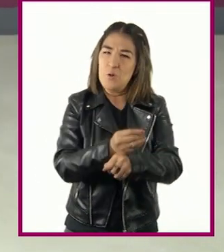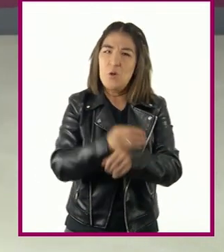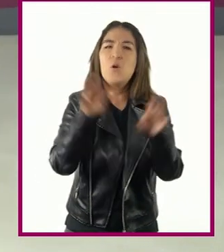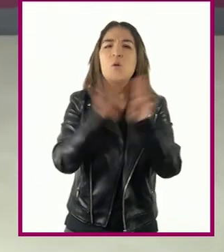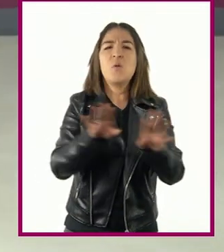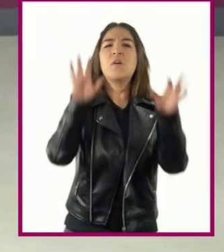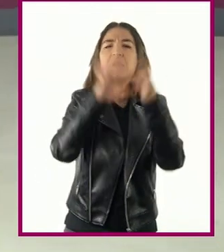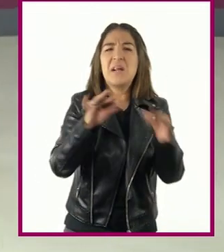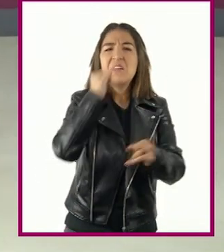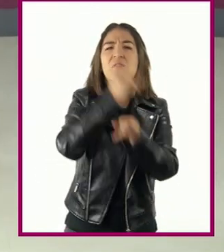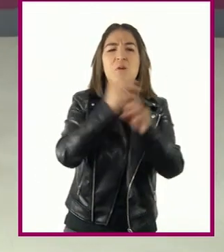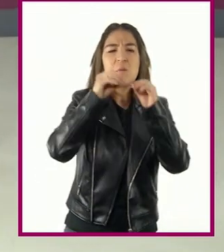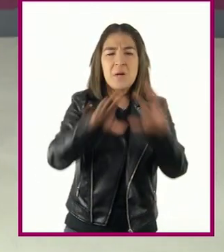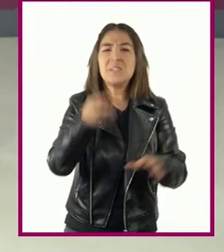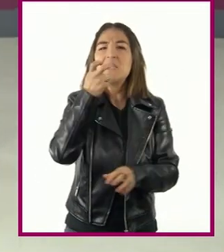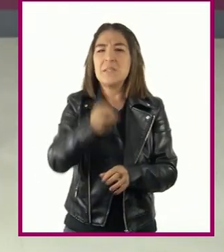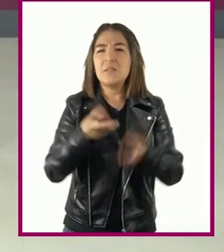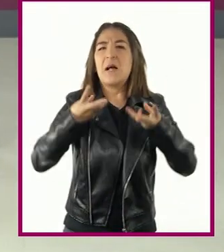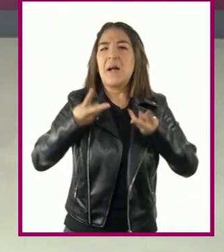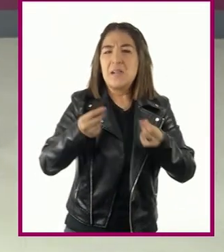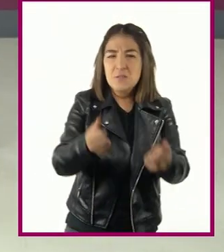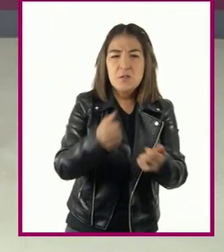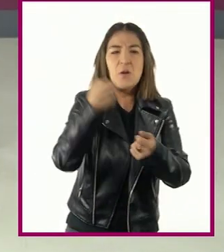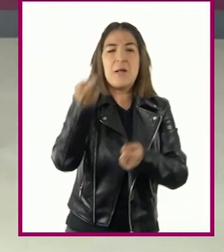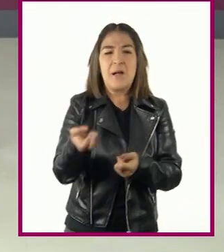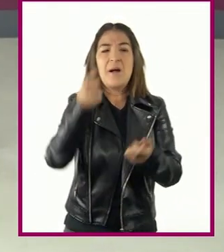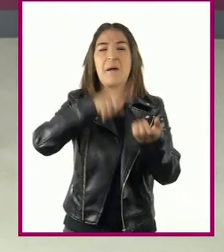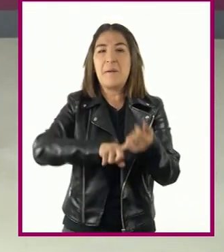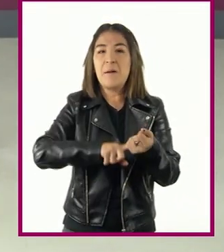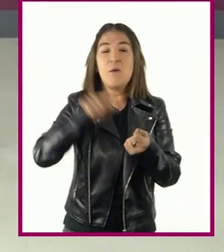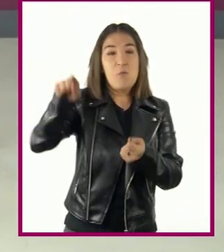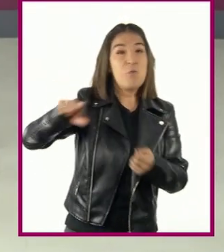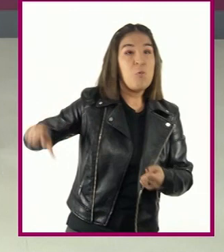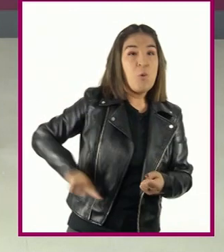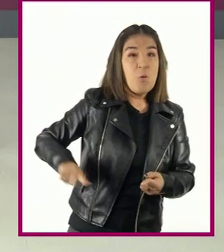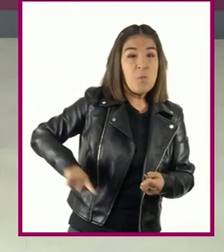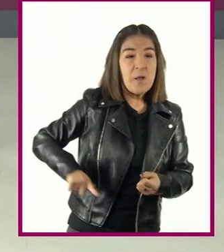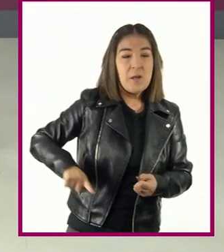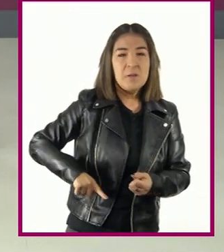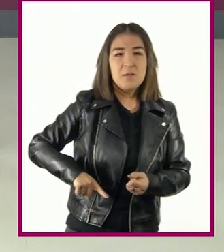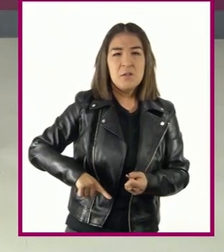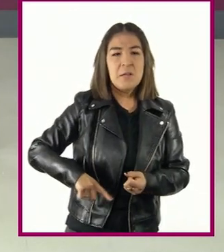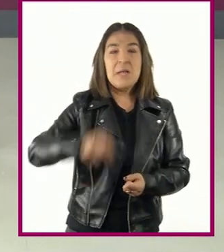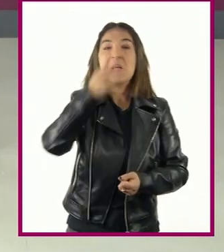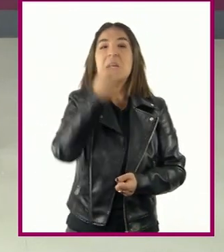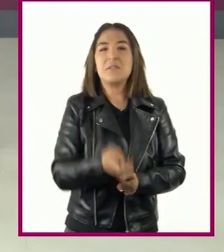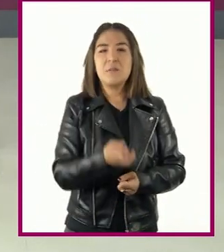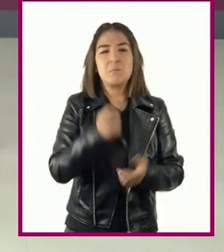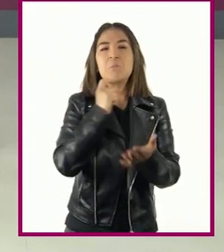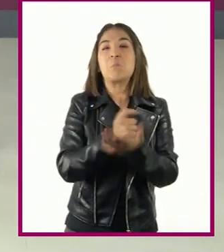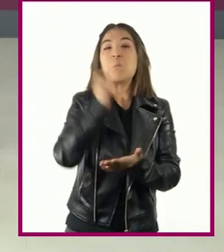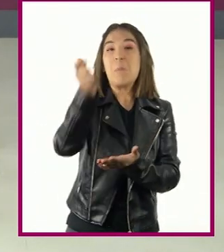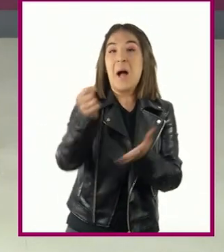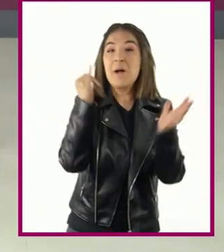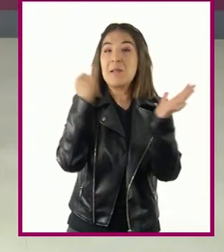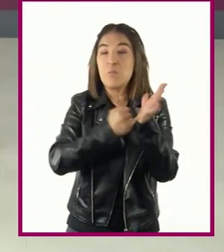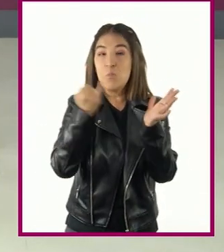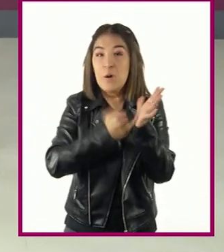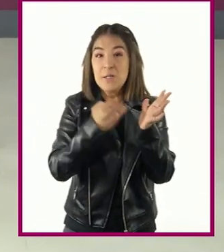cuanto al destino que tienen los recursos recaudados por el gobierno a partir del pago de